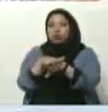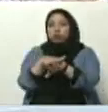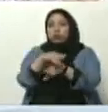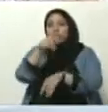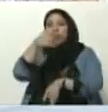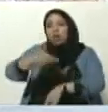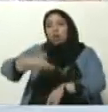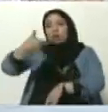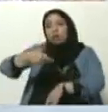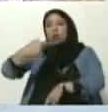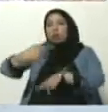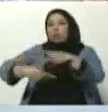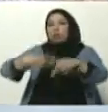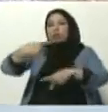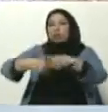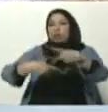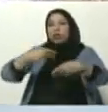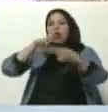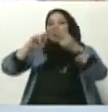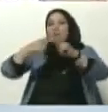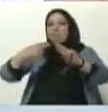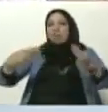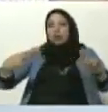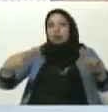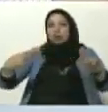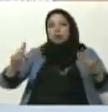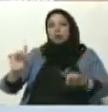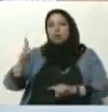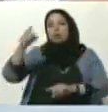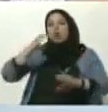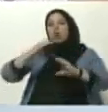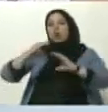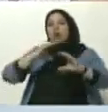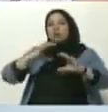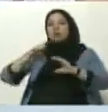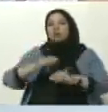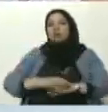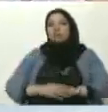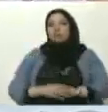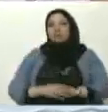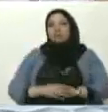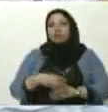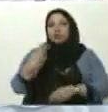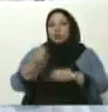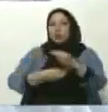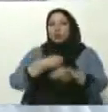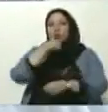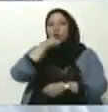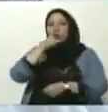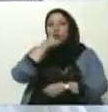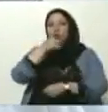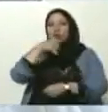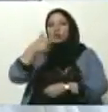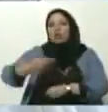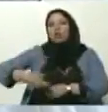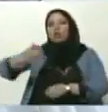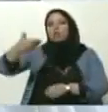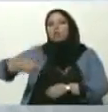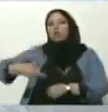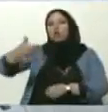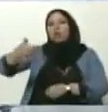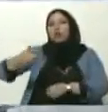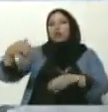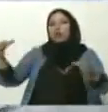este importante proceso de paz a firmar este primer comunicado, como ya lo hemos dicho, que se ha derivado de esta importante